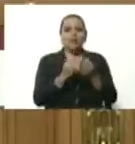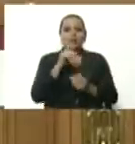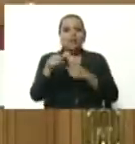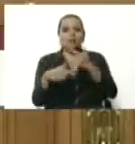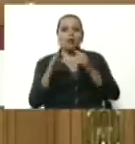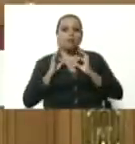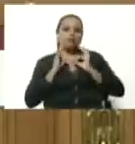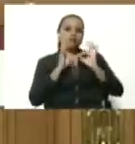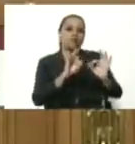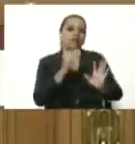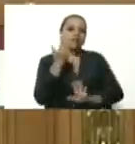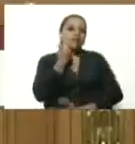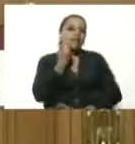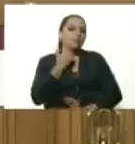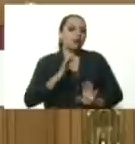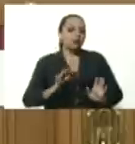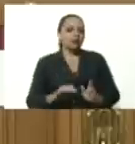enferman.